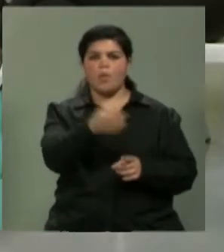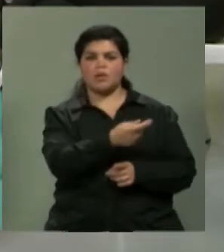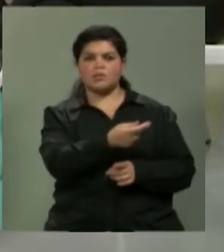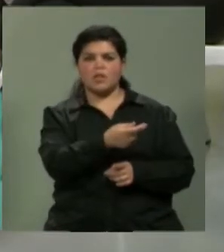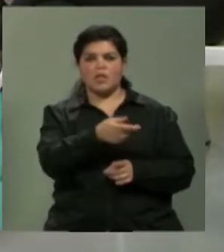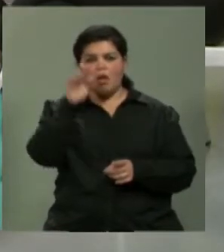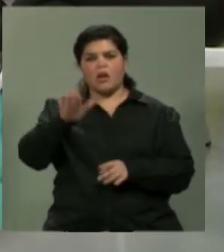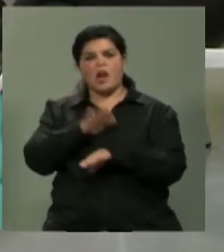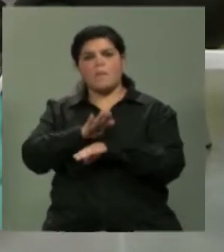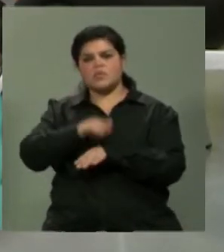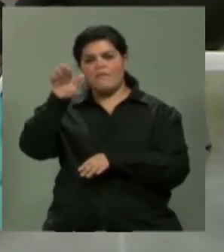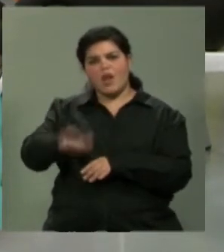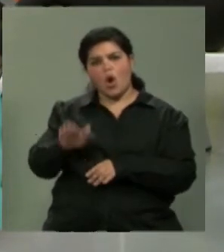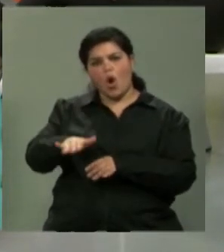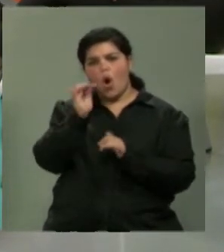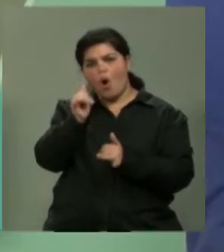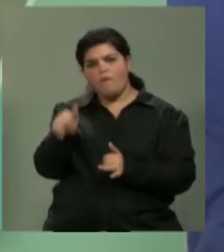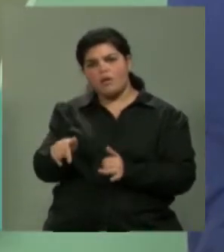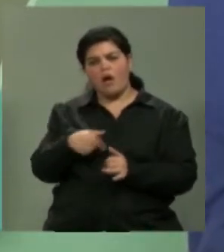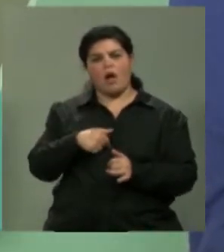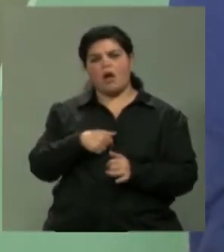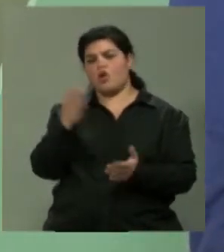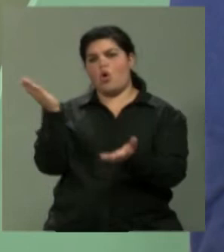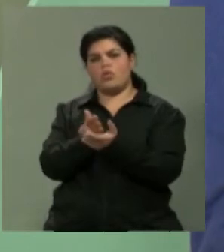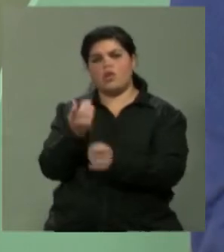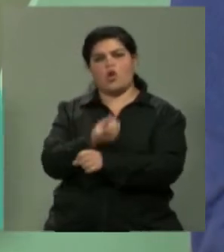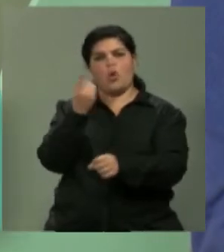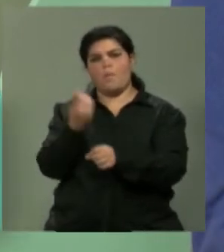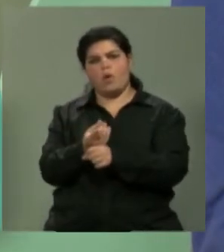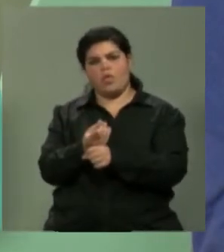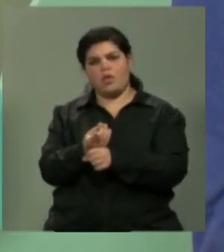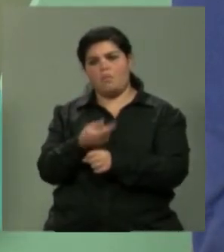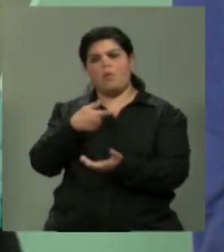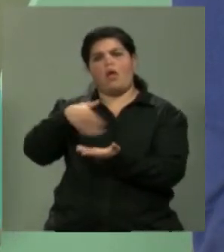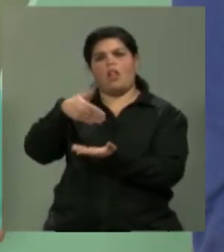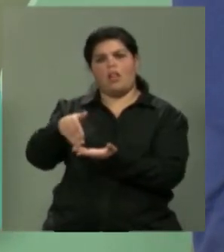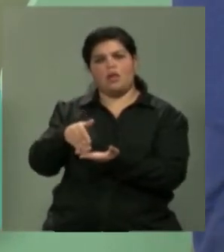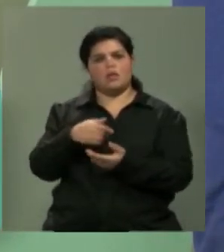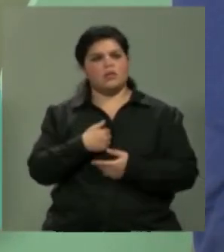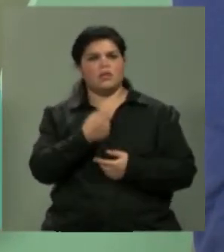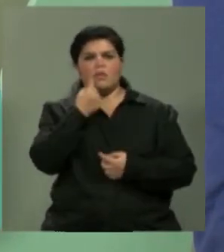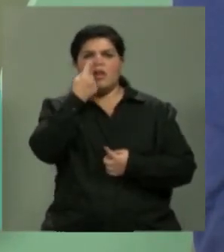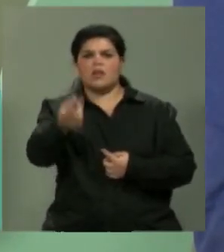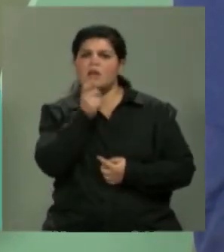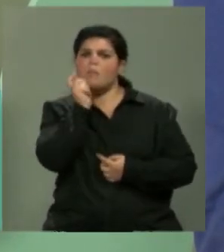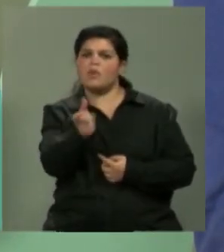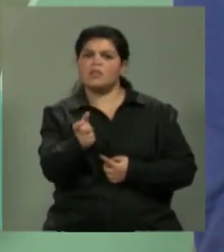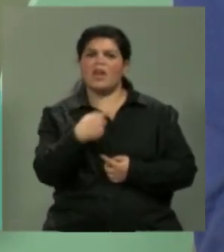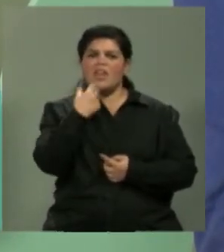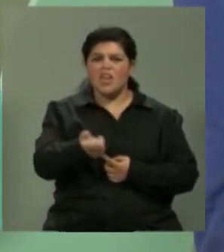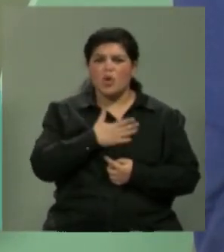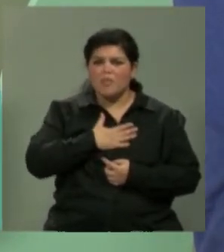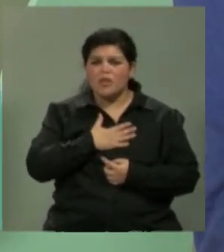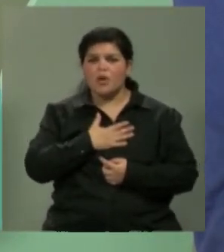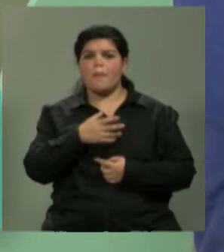¿Ustedes qué le dicen? Y bueno, no lo podemos condenar porque lo vamos a estigmatizar. Y te van a decir, ¿y mi hijo? ¿Y mi hermano? ¿Y mi papá? ¿Y mi mamá que lo mató